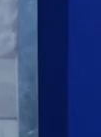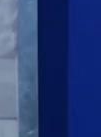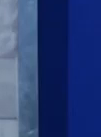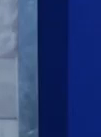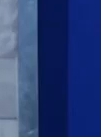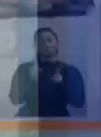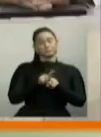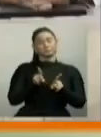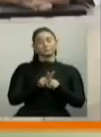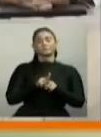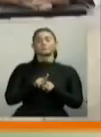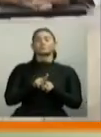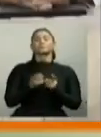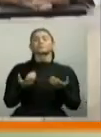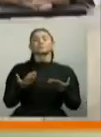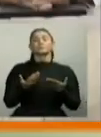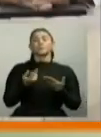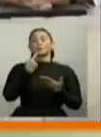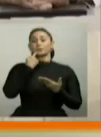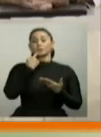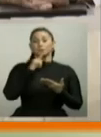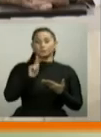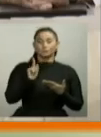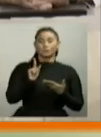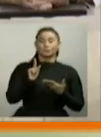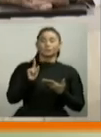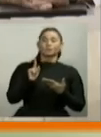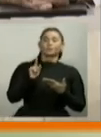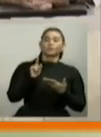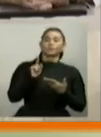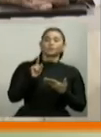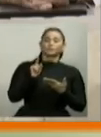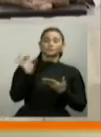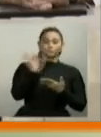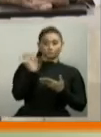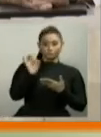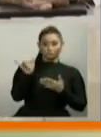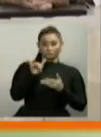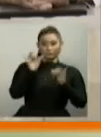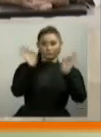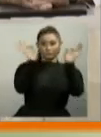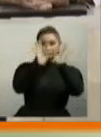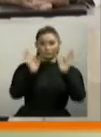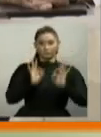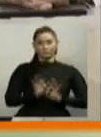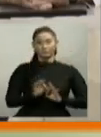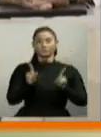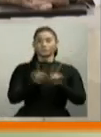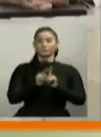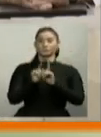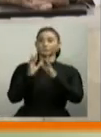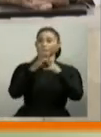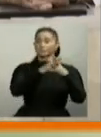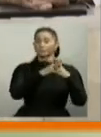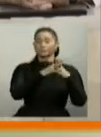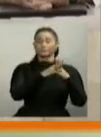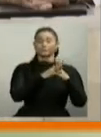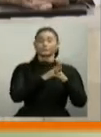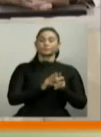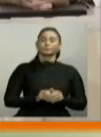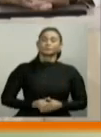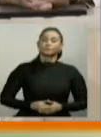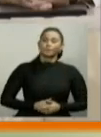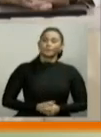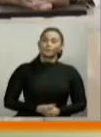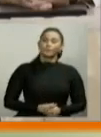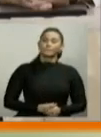de Sinopharm y la tercera dosis de la misma vacuna. Presidente, no se puede, hay que tener cuidado. Es la misma vacuna como un reforzamiento,